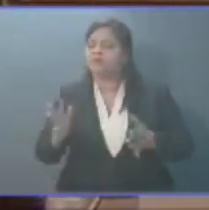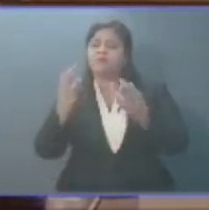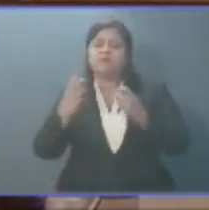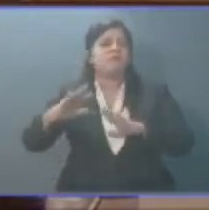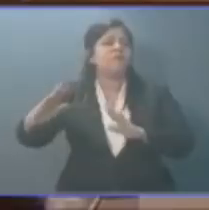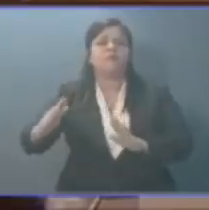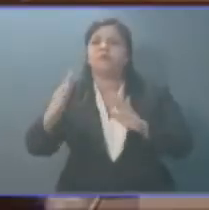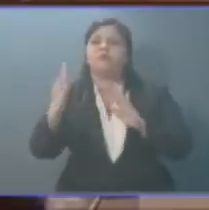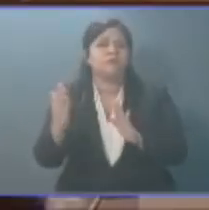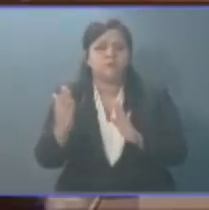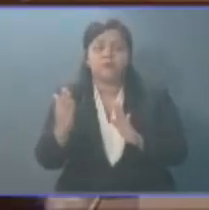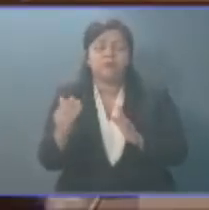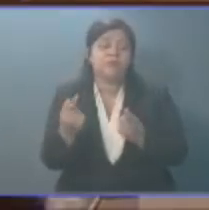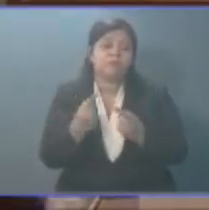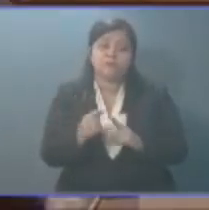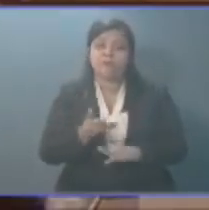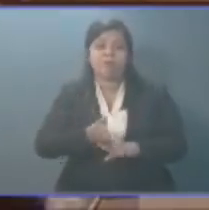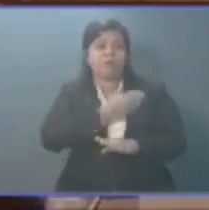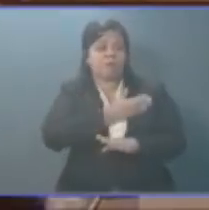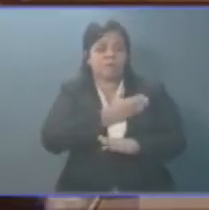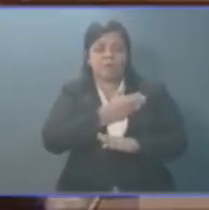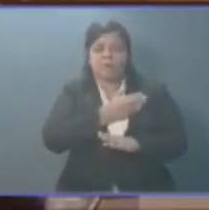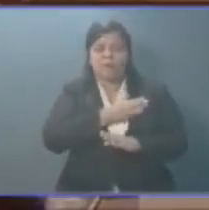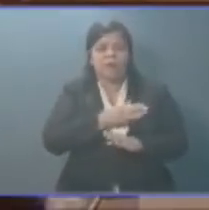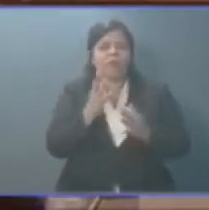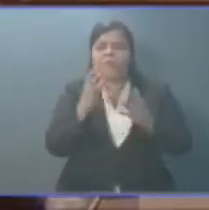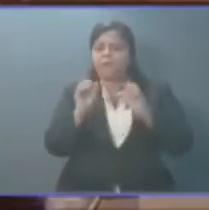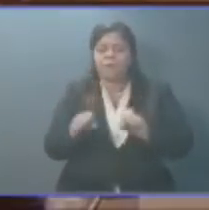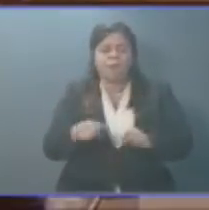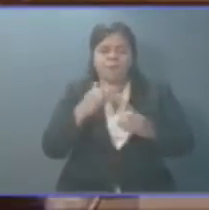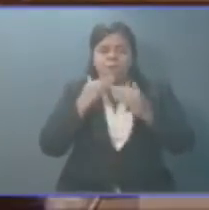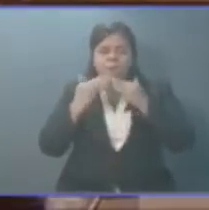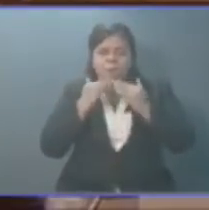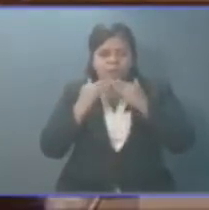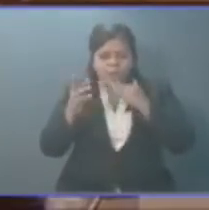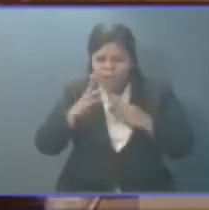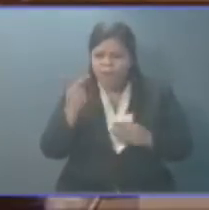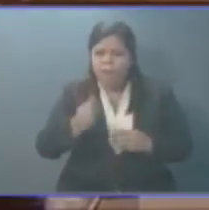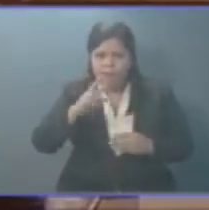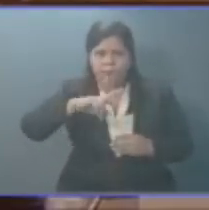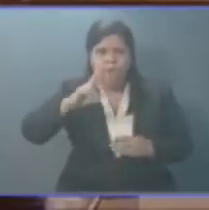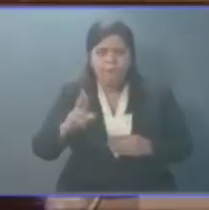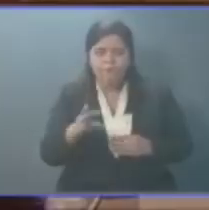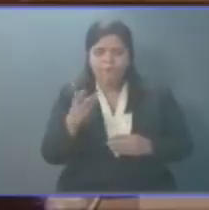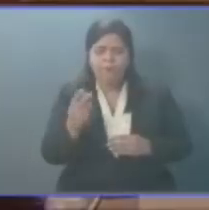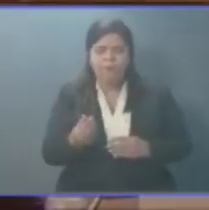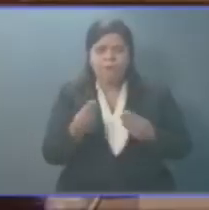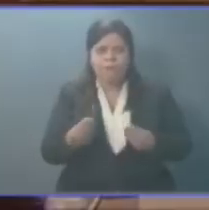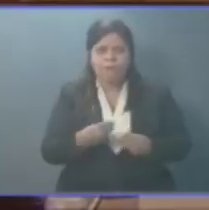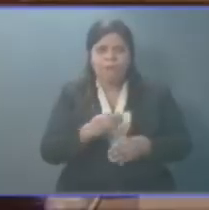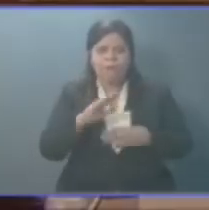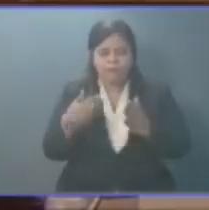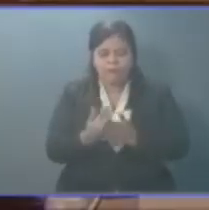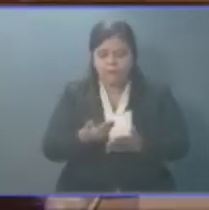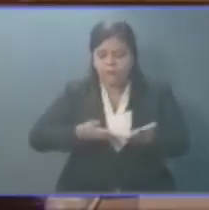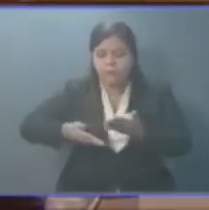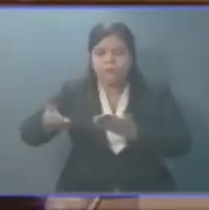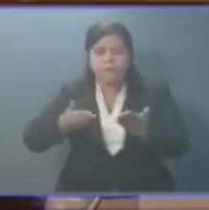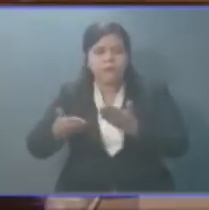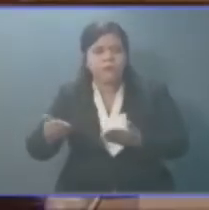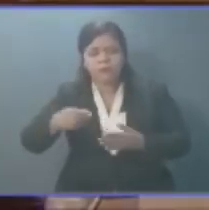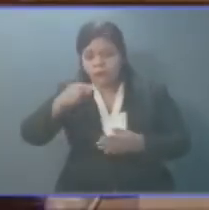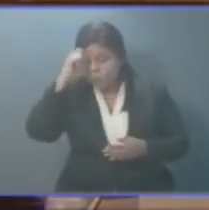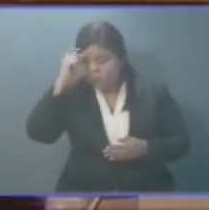enfrentar y porque no tenía solvencia moral de explicar públicamente los números reales de cómo está de paupérrimo el mercado laboral en El